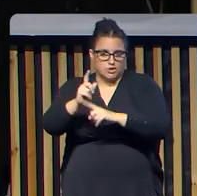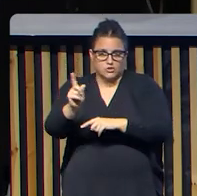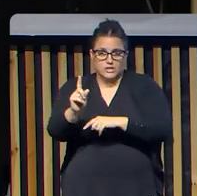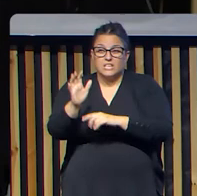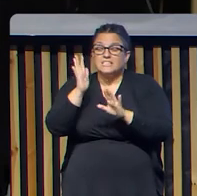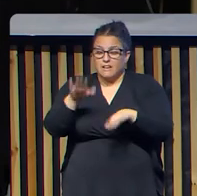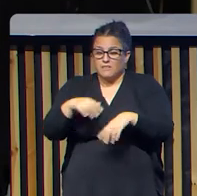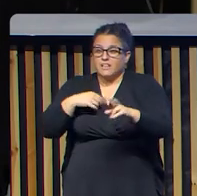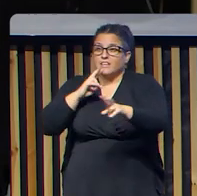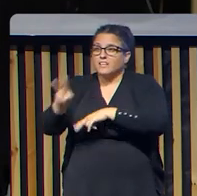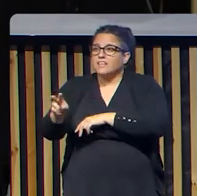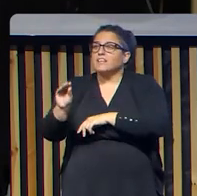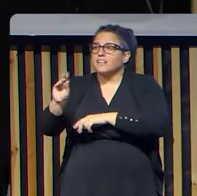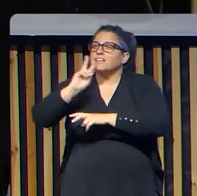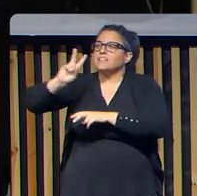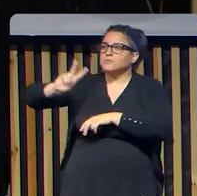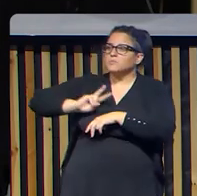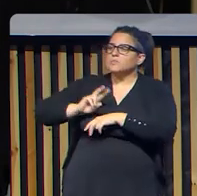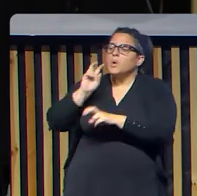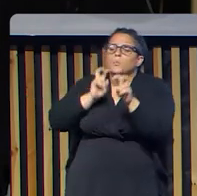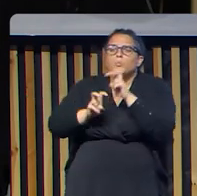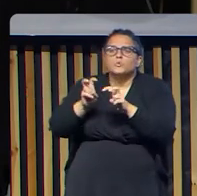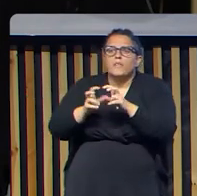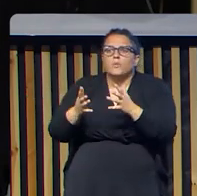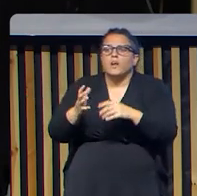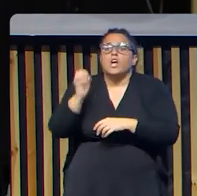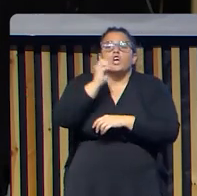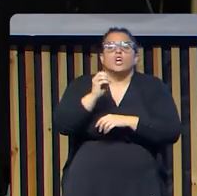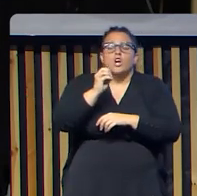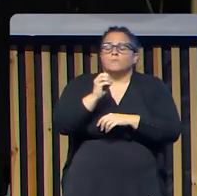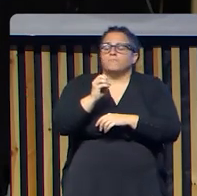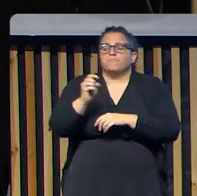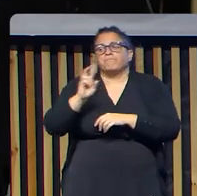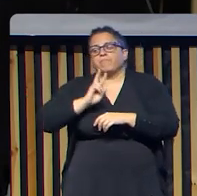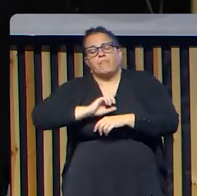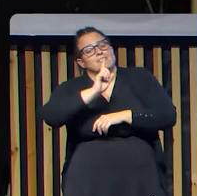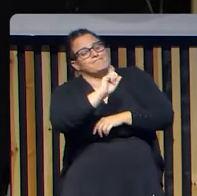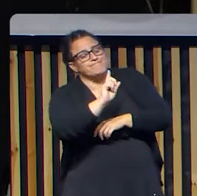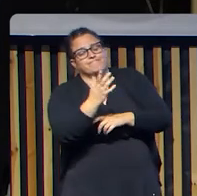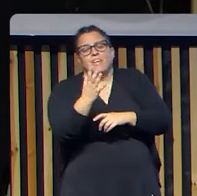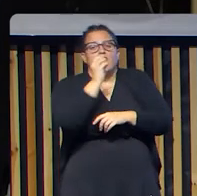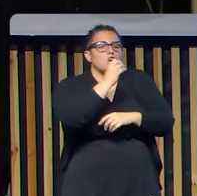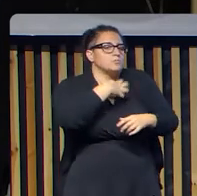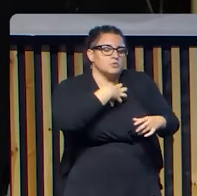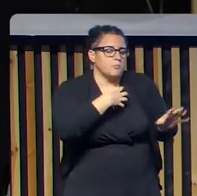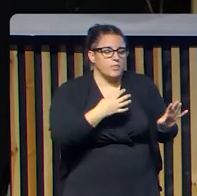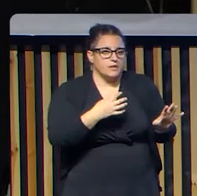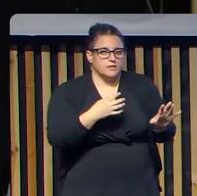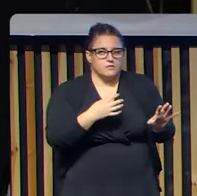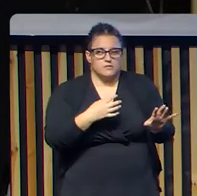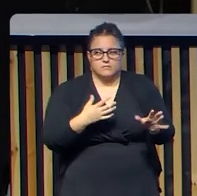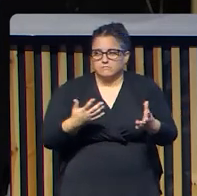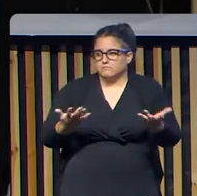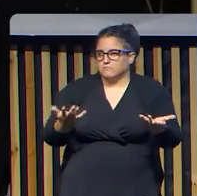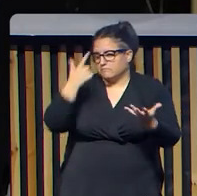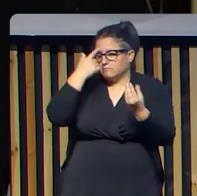Ah pero con qué buscador le está usted haciendo pues con Chrome no es que Chrome no puede no me lo puedo